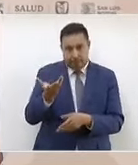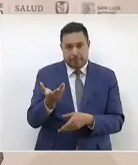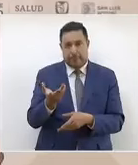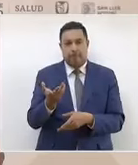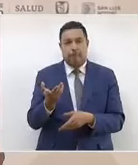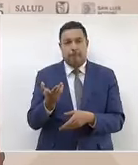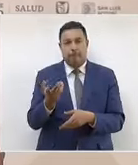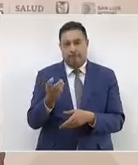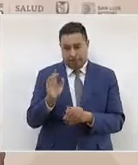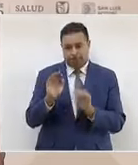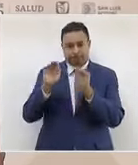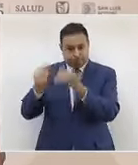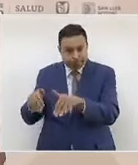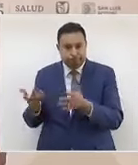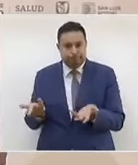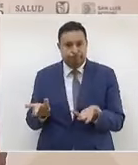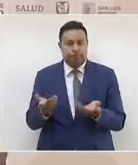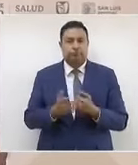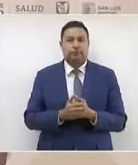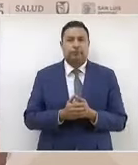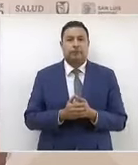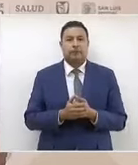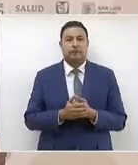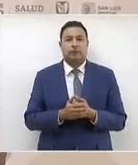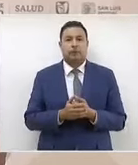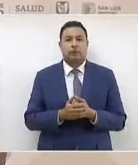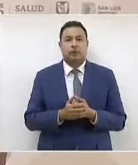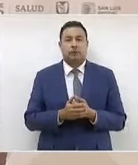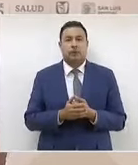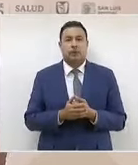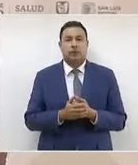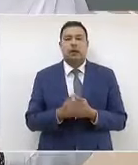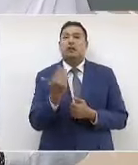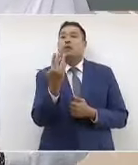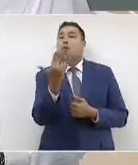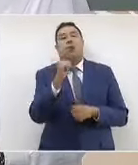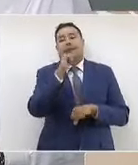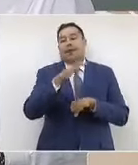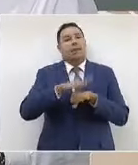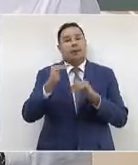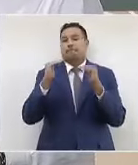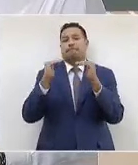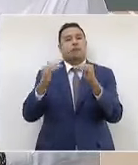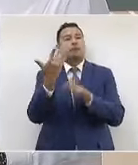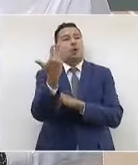para ingresar, tenían espacios para 50.